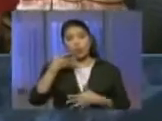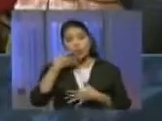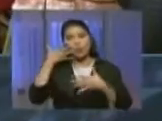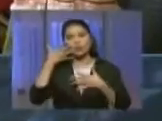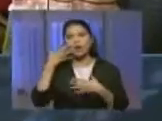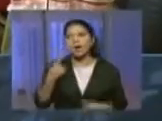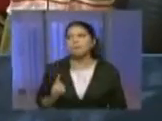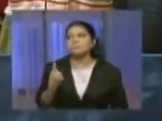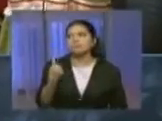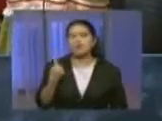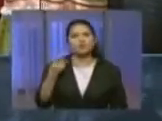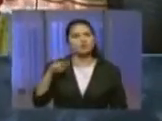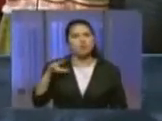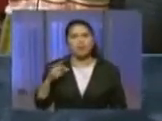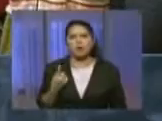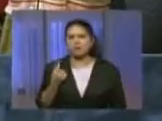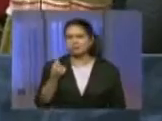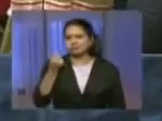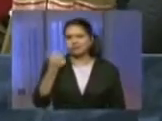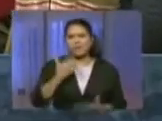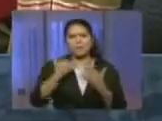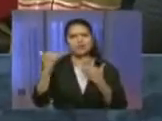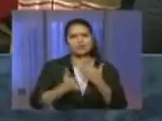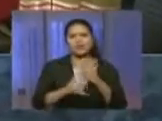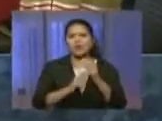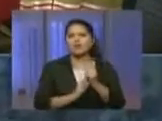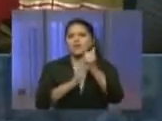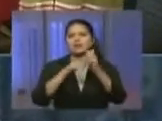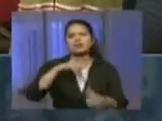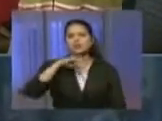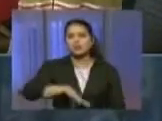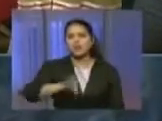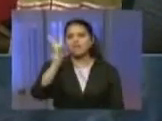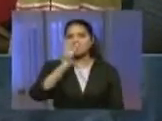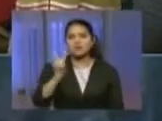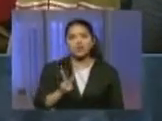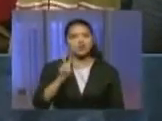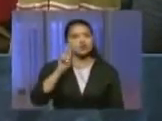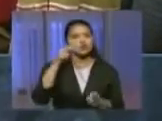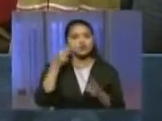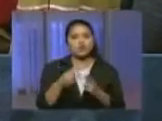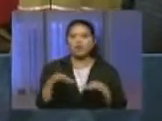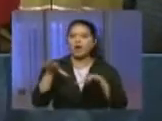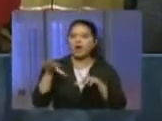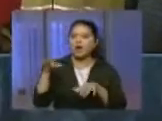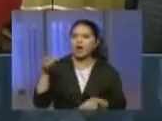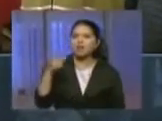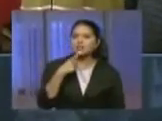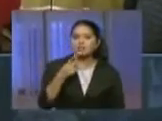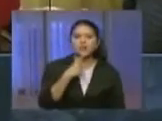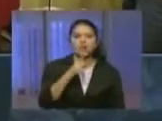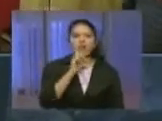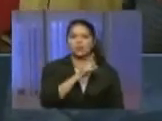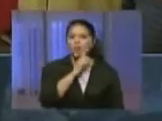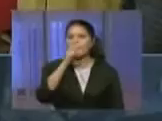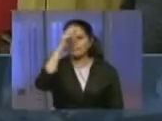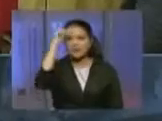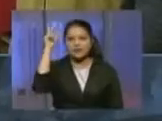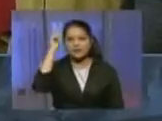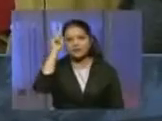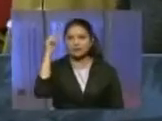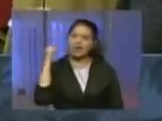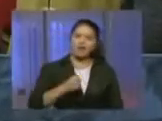antes ningún proyecto ni líder político de la historia de Venezuela agarró la bandera India el nombre indio la fuerza